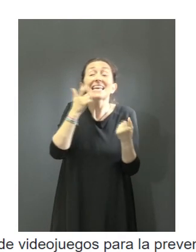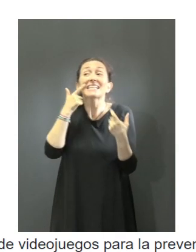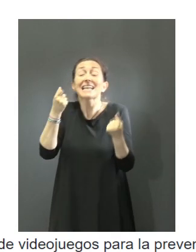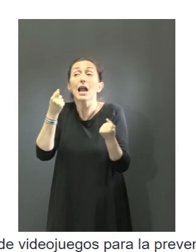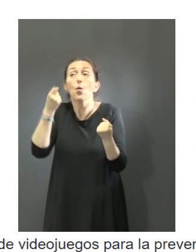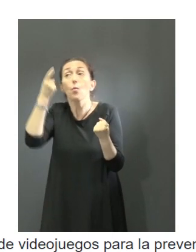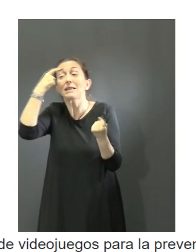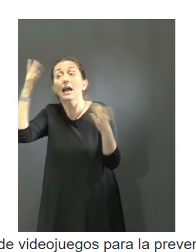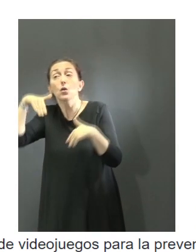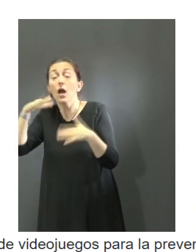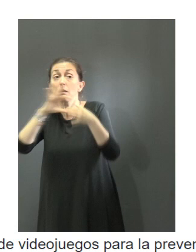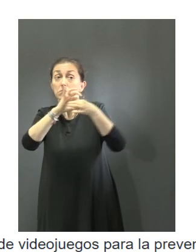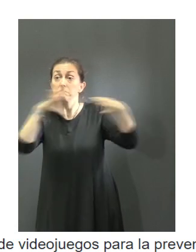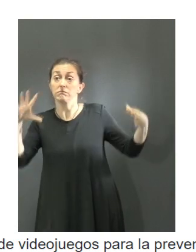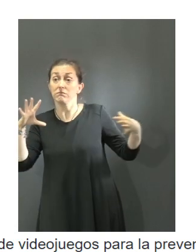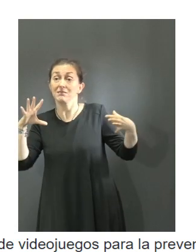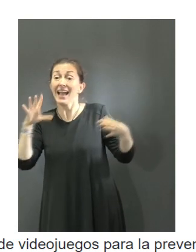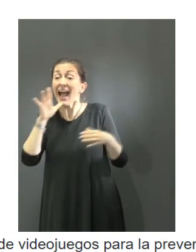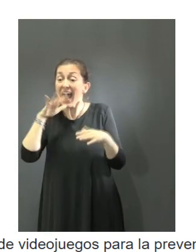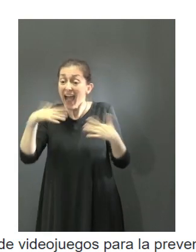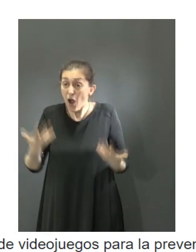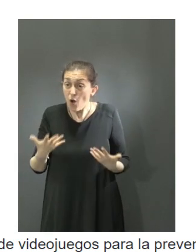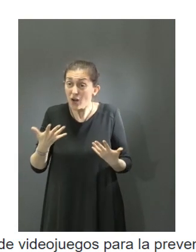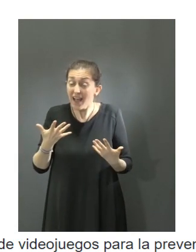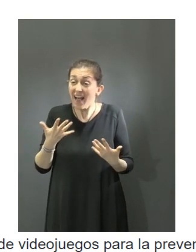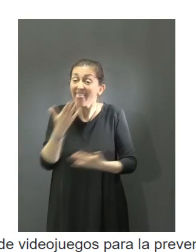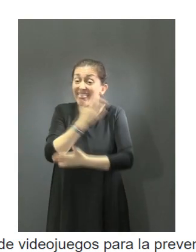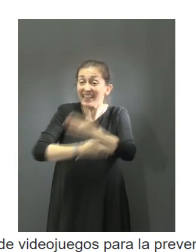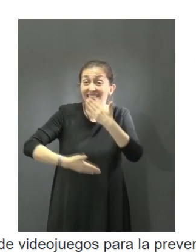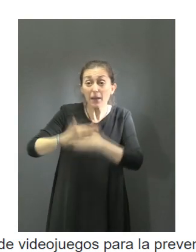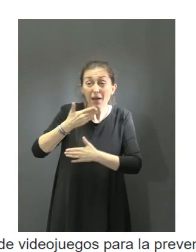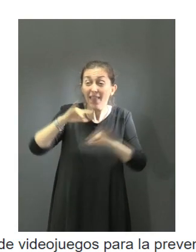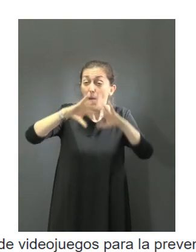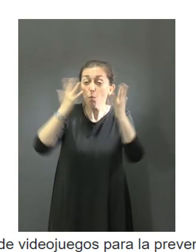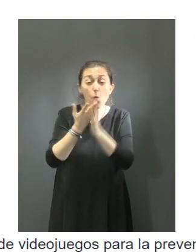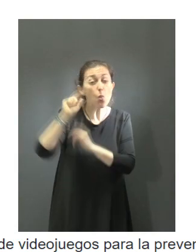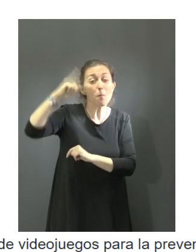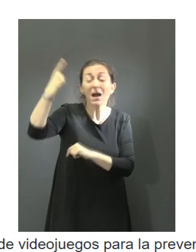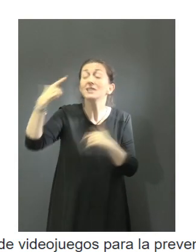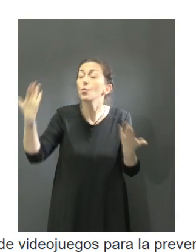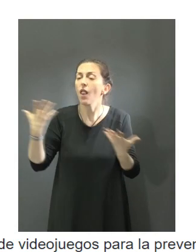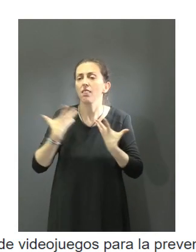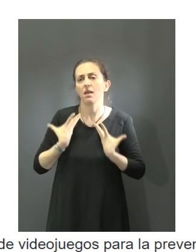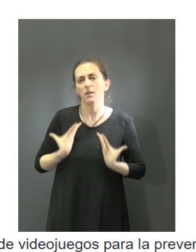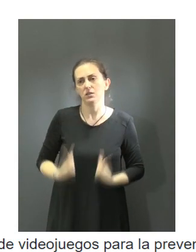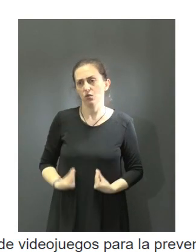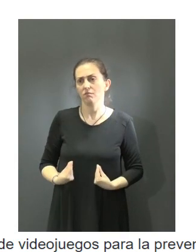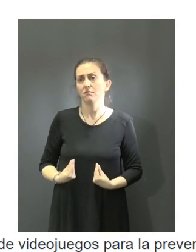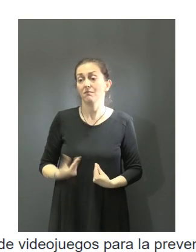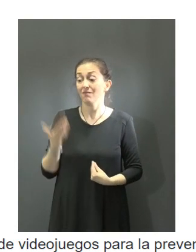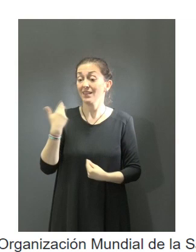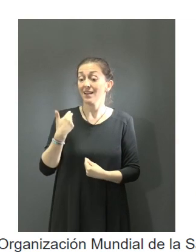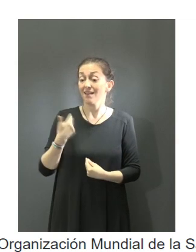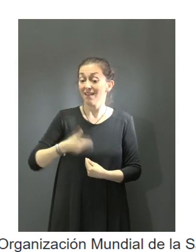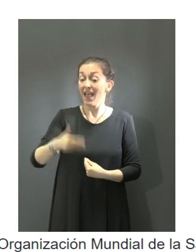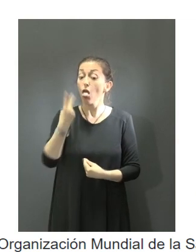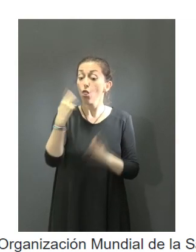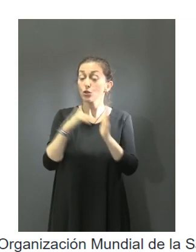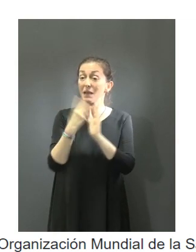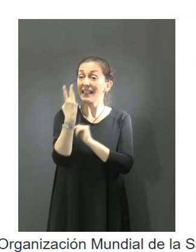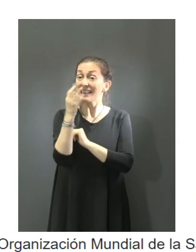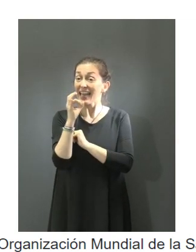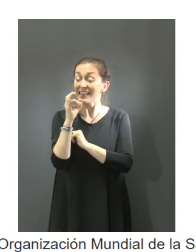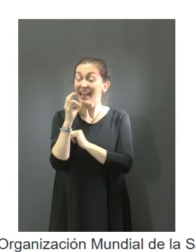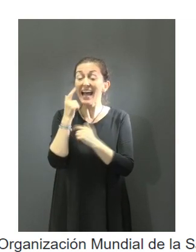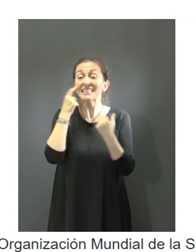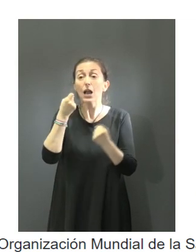La depresión actualmente es la principal causa de discapacidad en el mundo. En el año 2030 los problemas